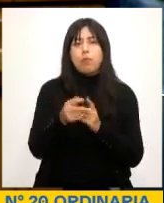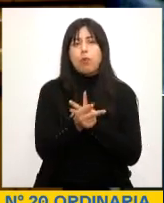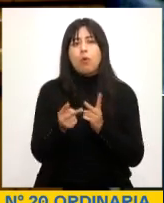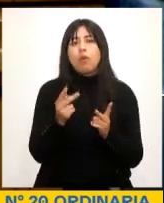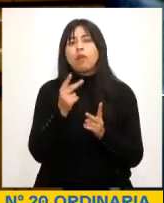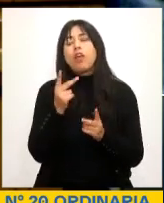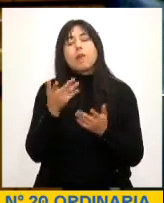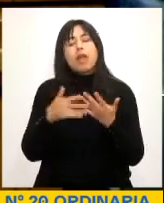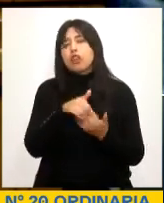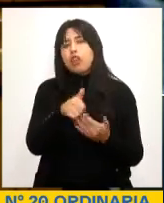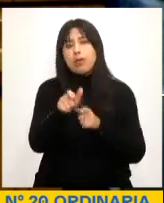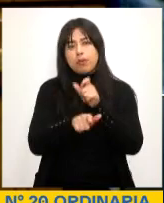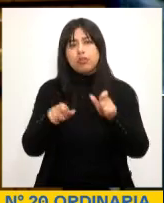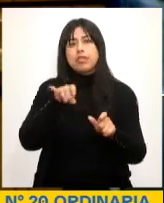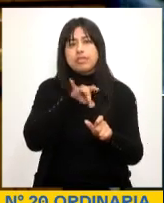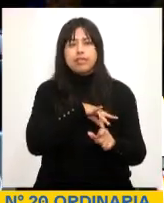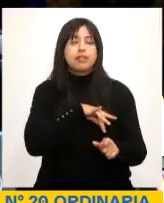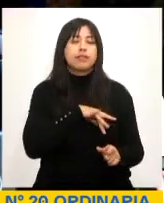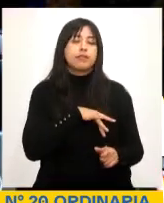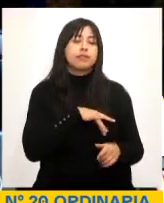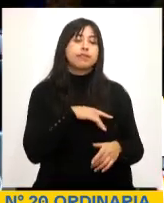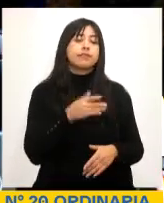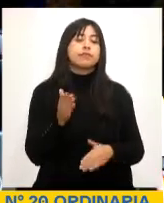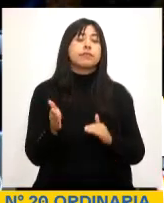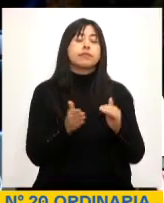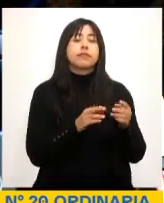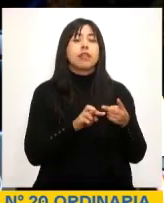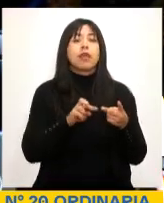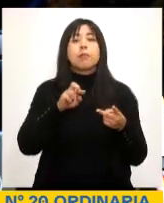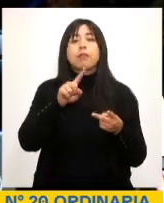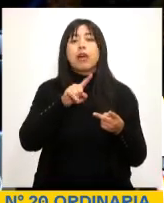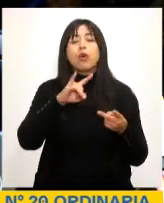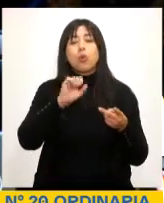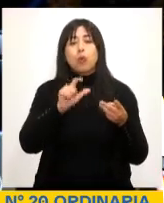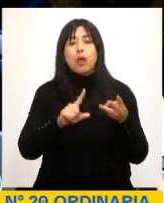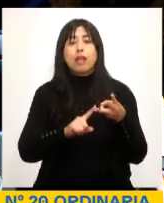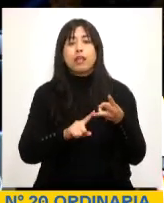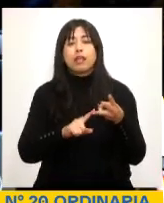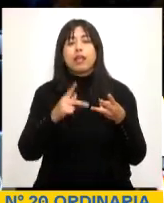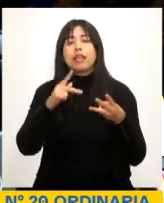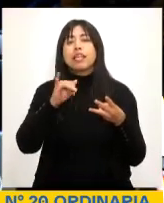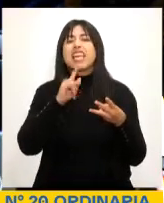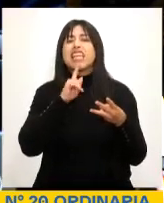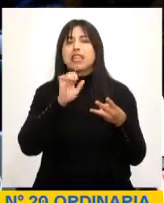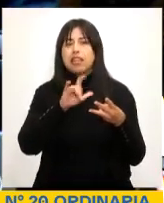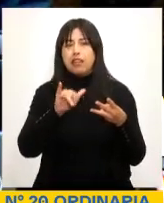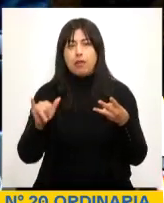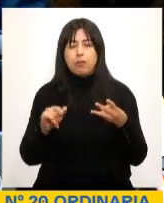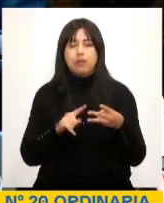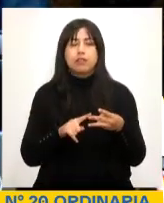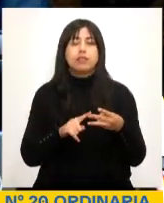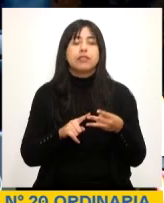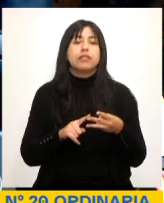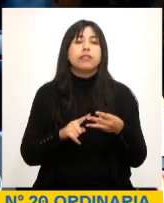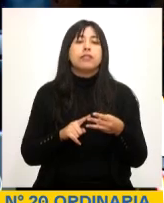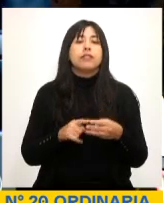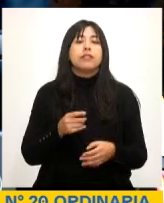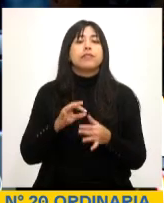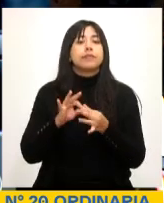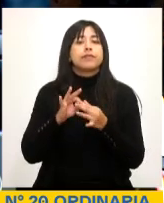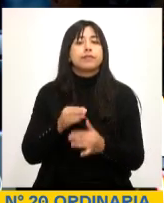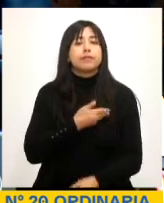gracias muchas gracias senador tiene la palabra la senadora Claudia Pascual luego el senador Sebastián keiter Gracias presidente